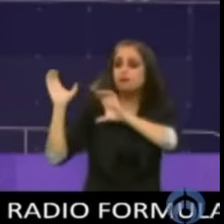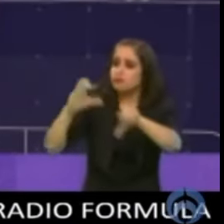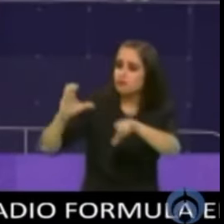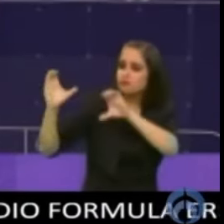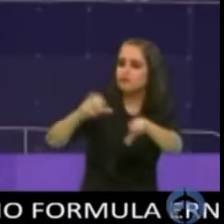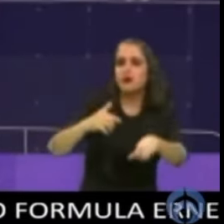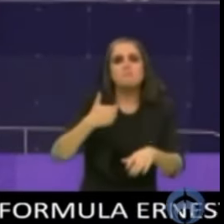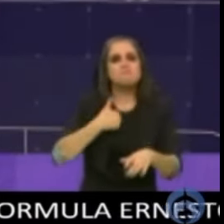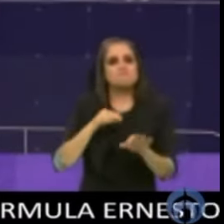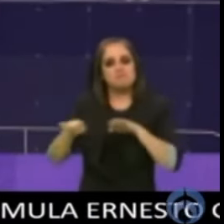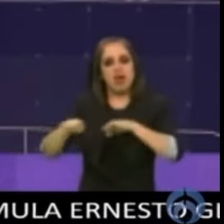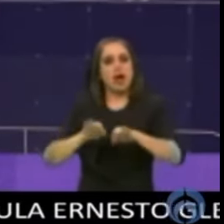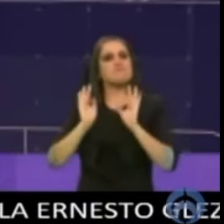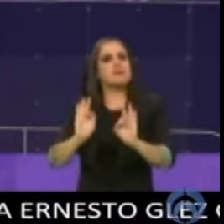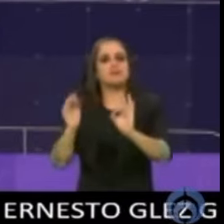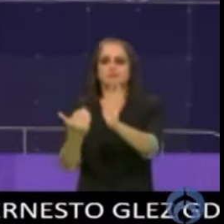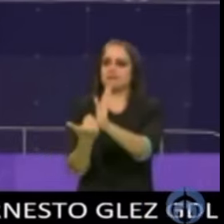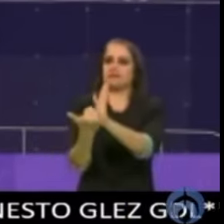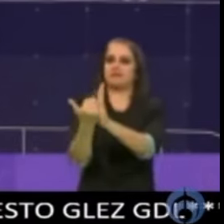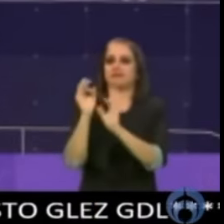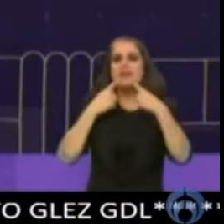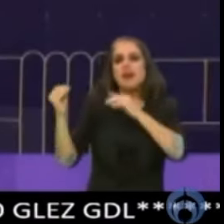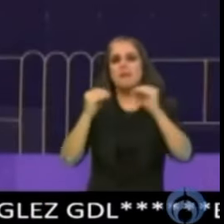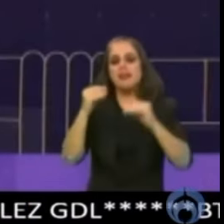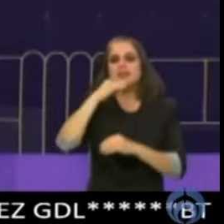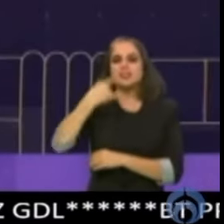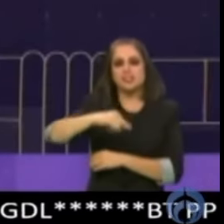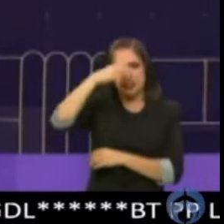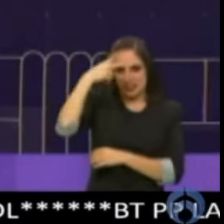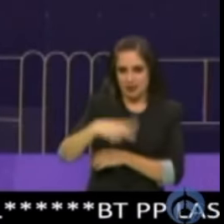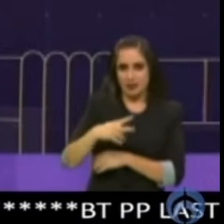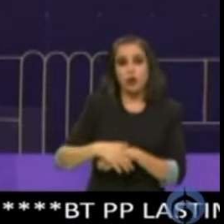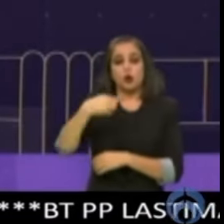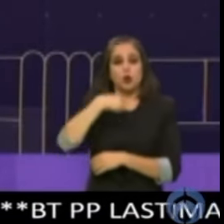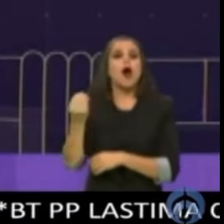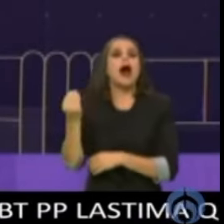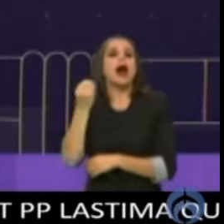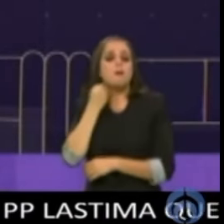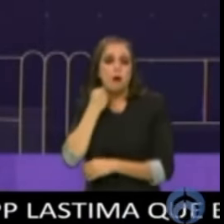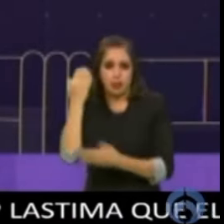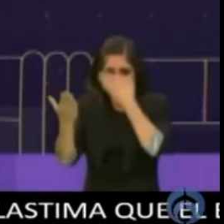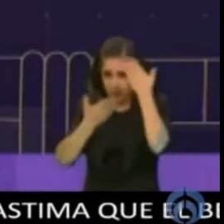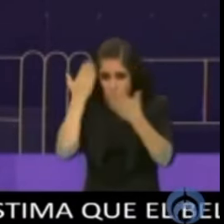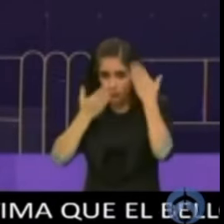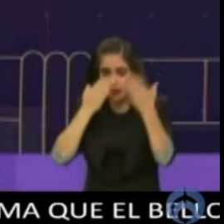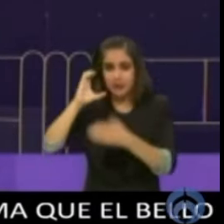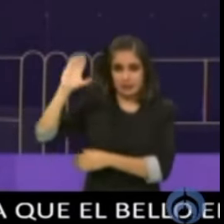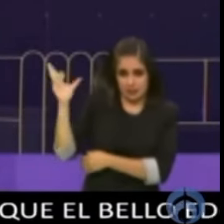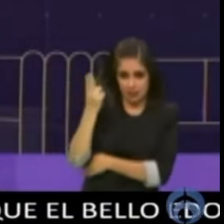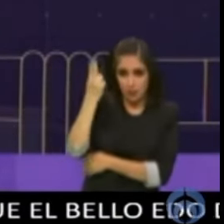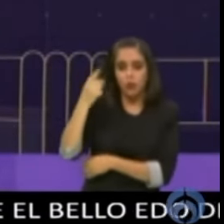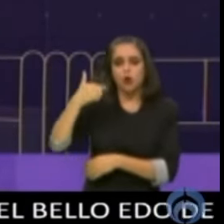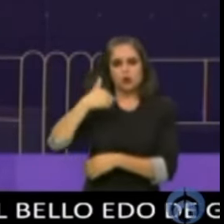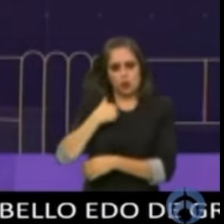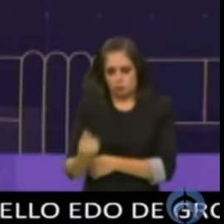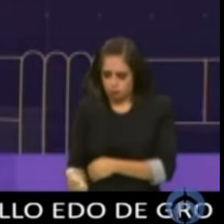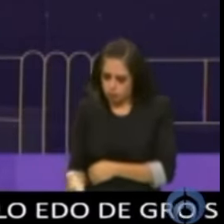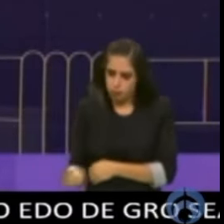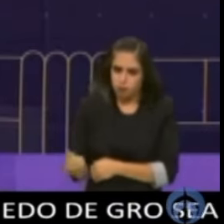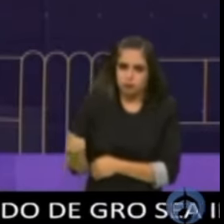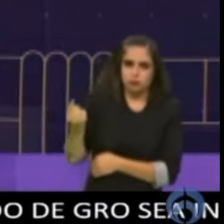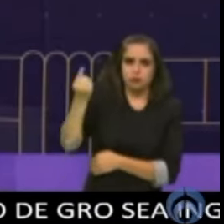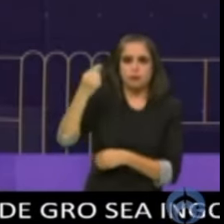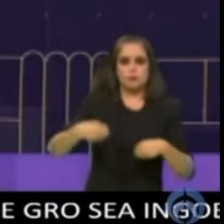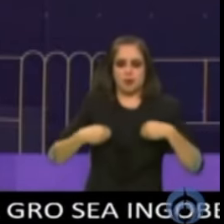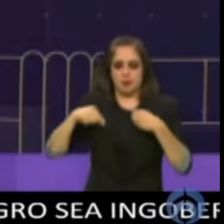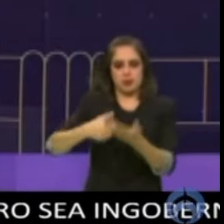muy bien calificada, mejor calificada la Benito Juárez que Iztapalapa, para que, digamos,